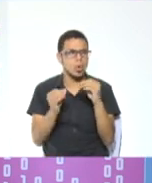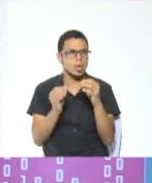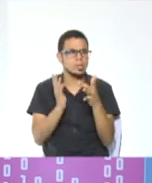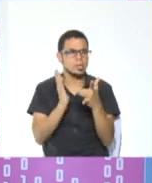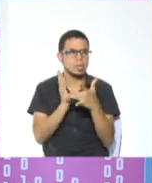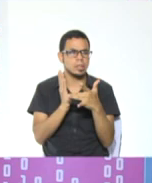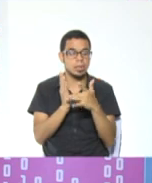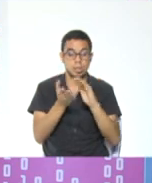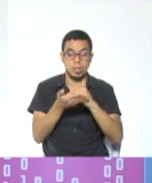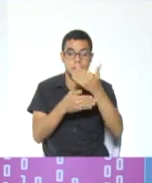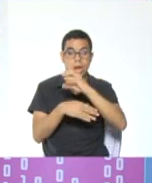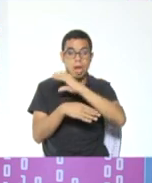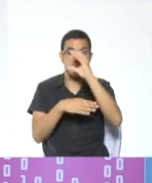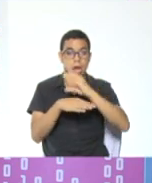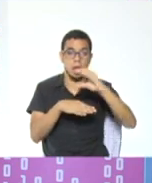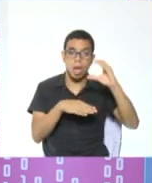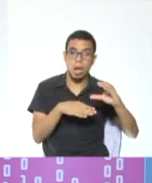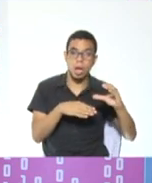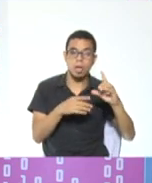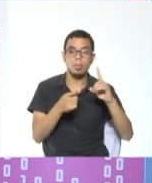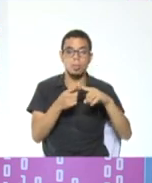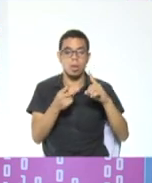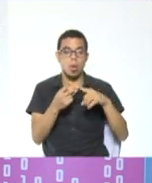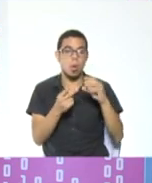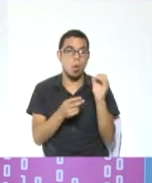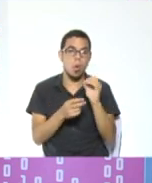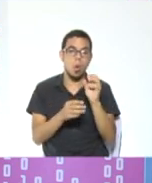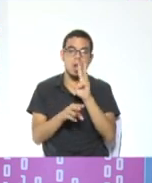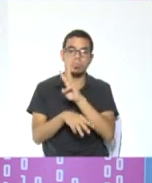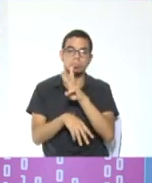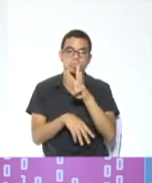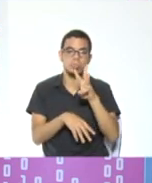herramientas en tu Canaimita o en la página web